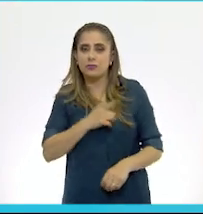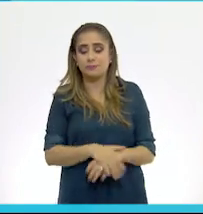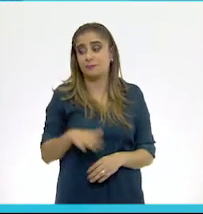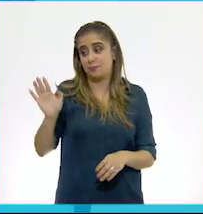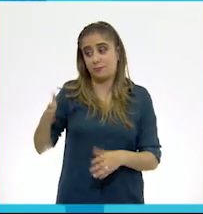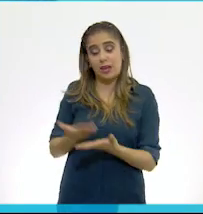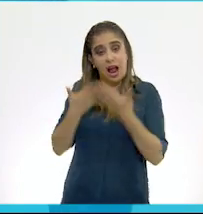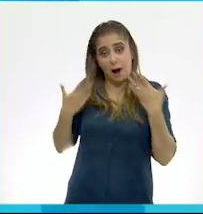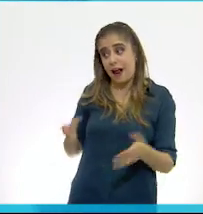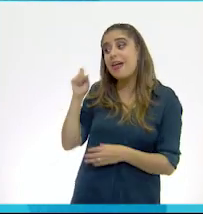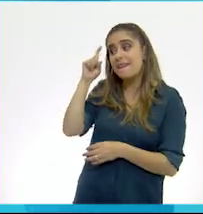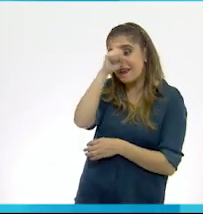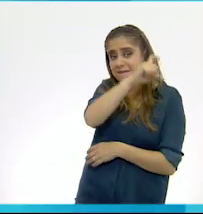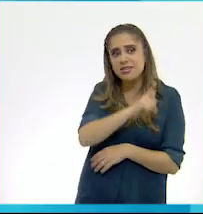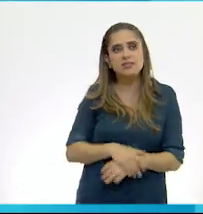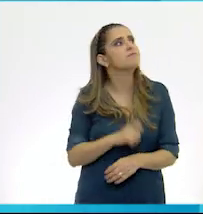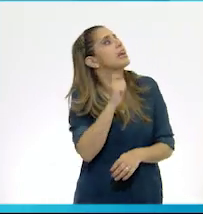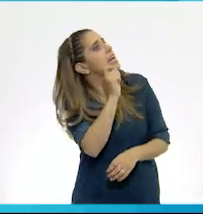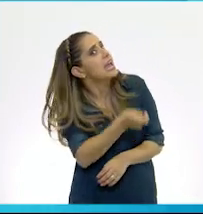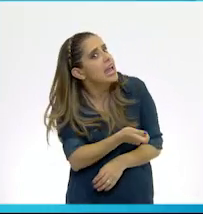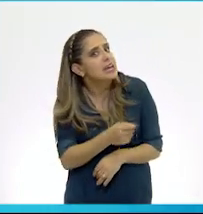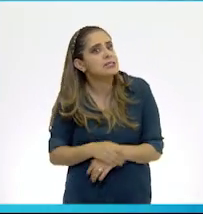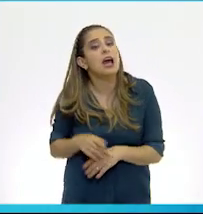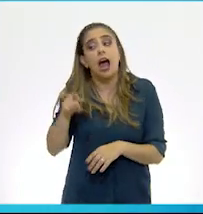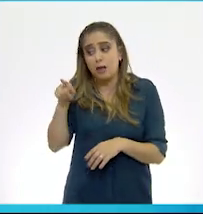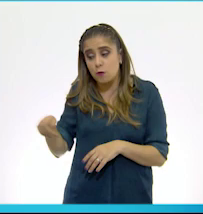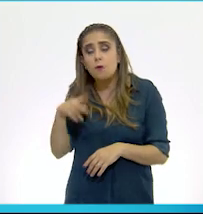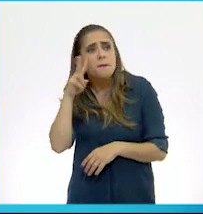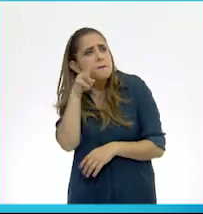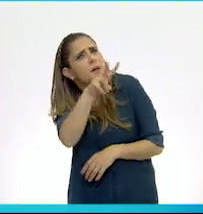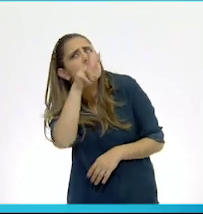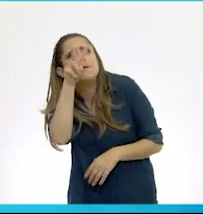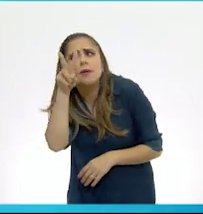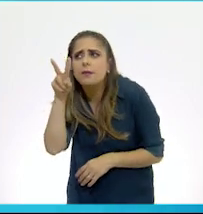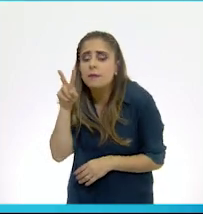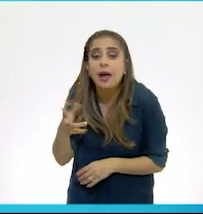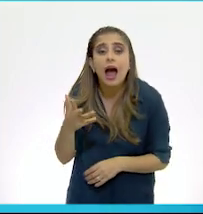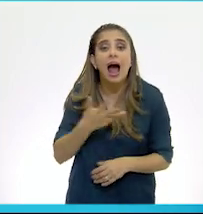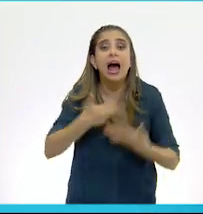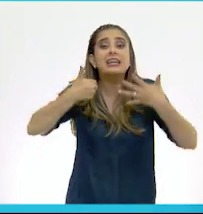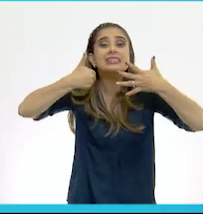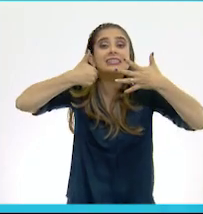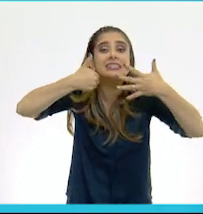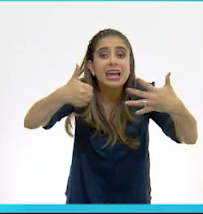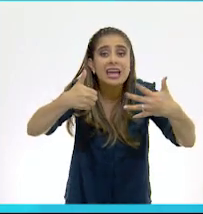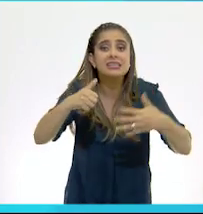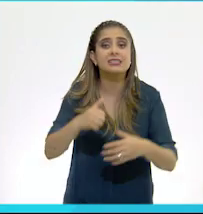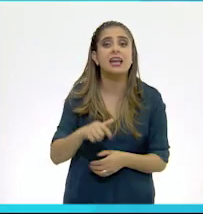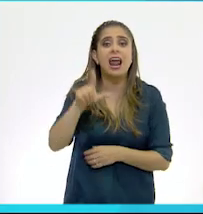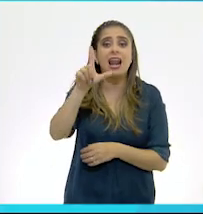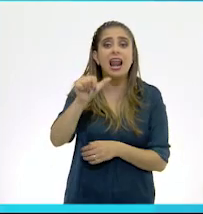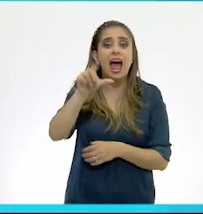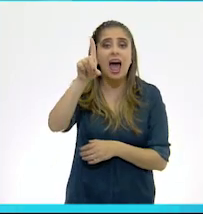más difícil. ¿Qué? Tenemos que encontrar un objeto que tenga seis lados.